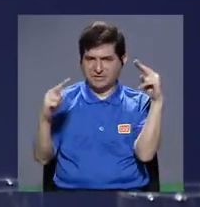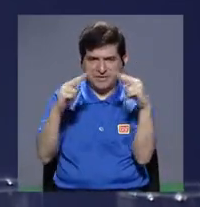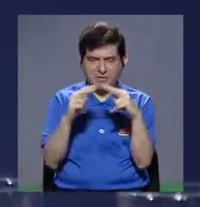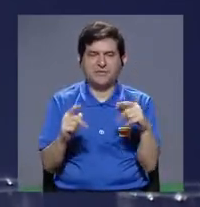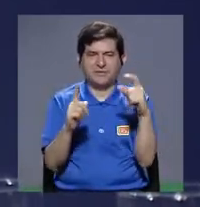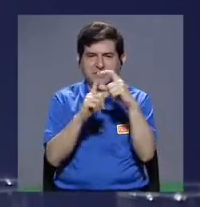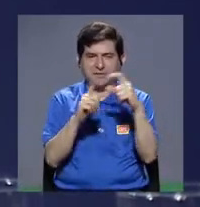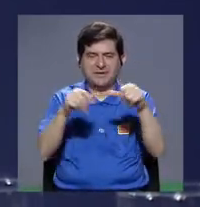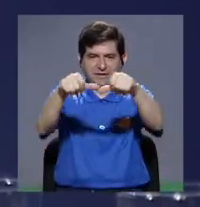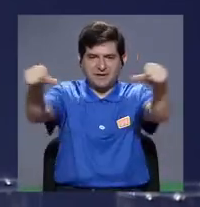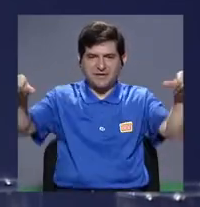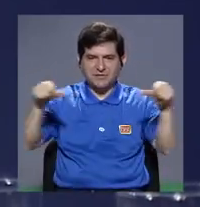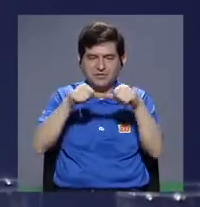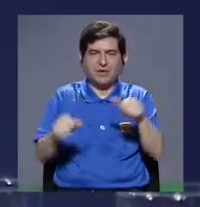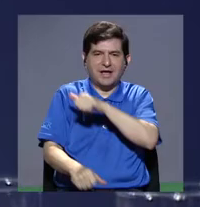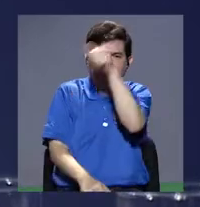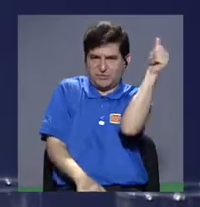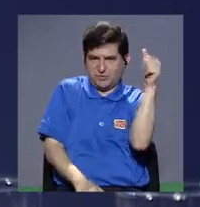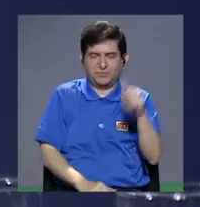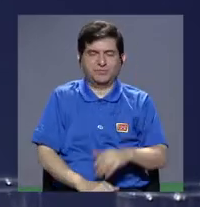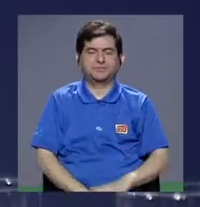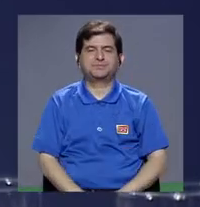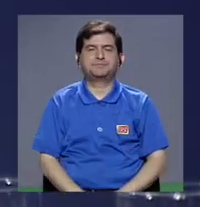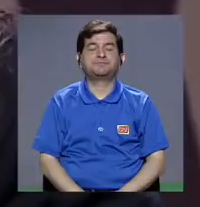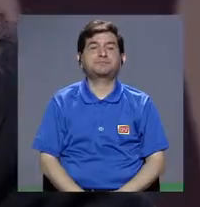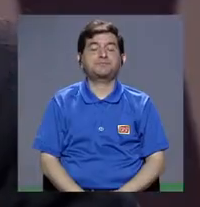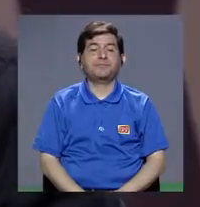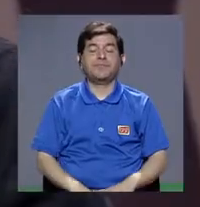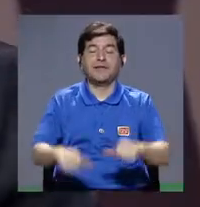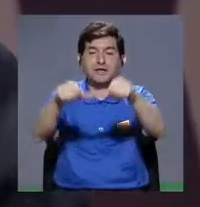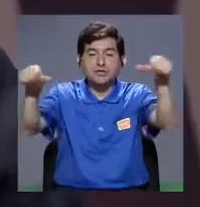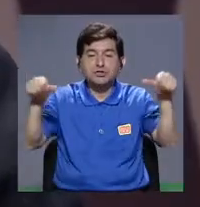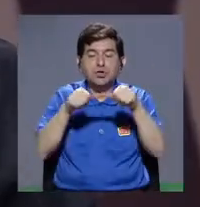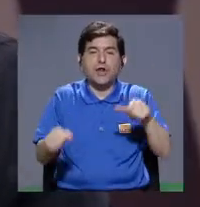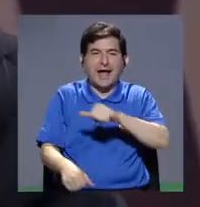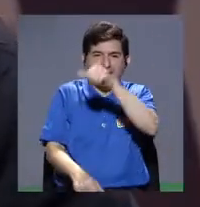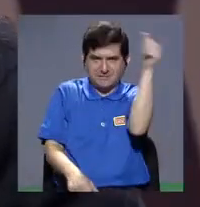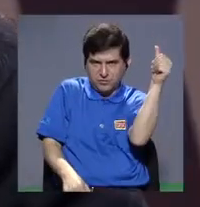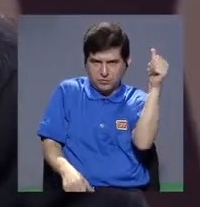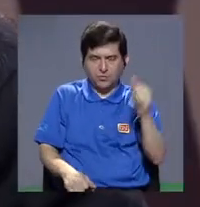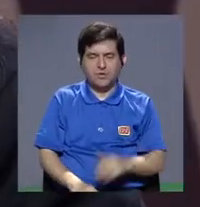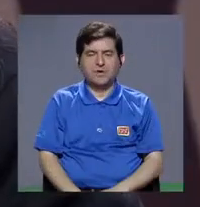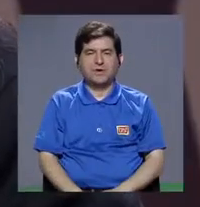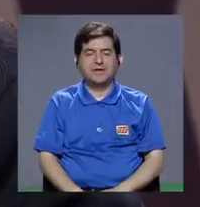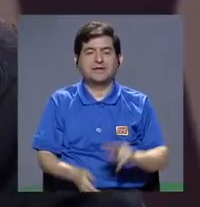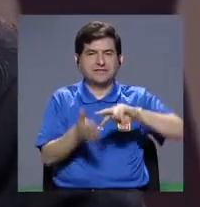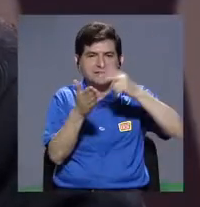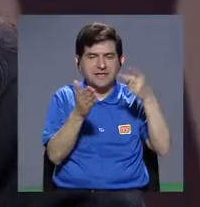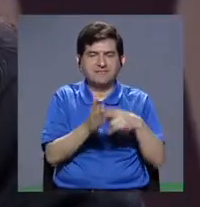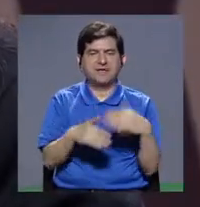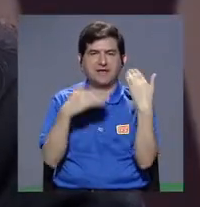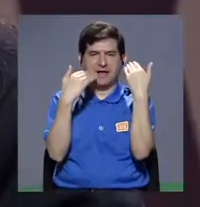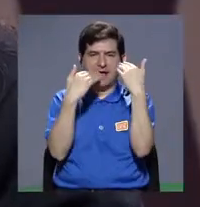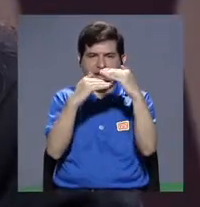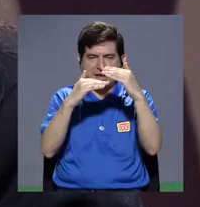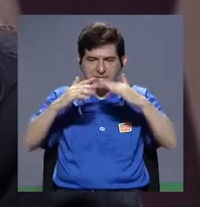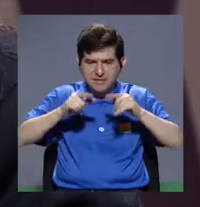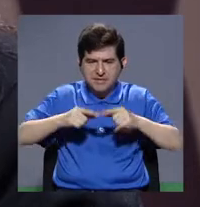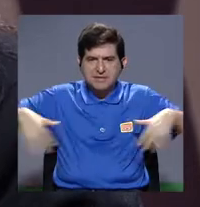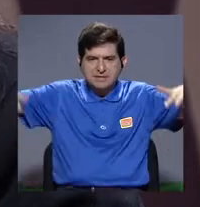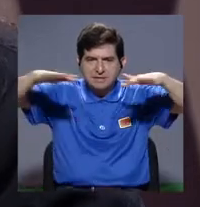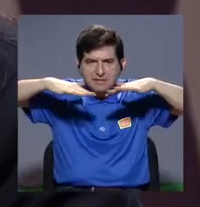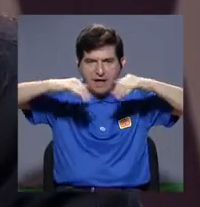que no están familiarizadas con el término sí bueno son azules un término que implica un límite